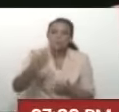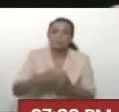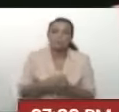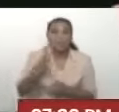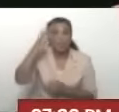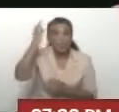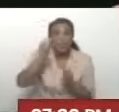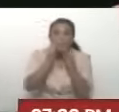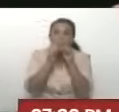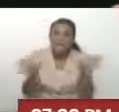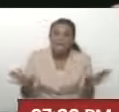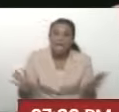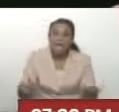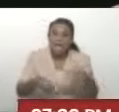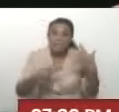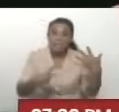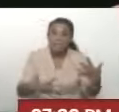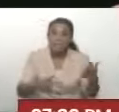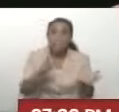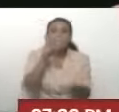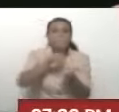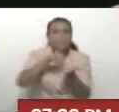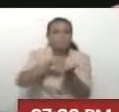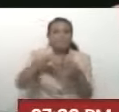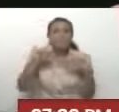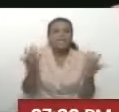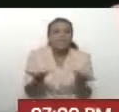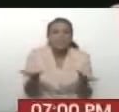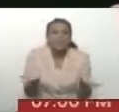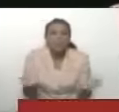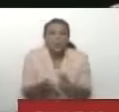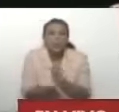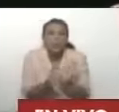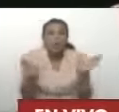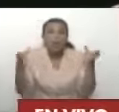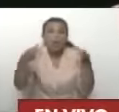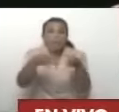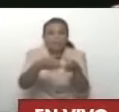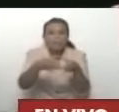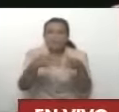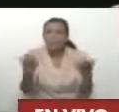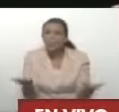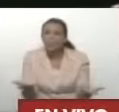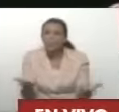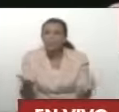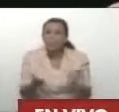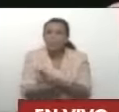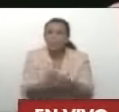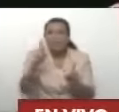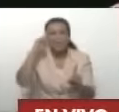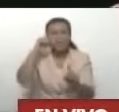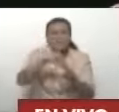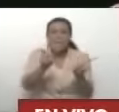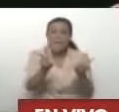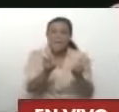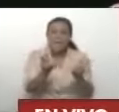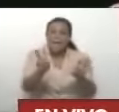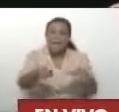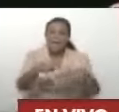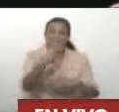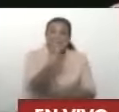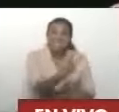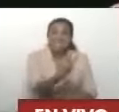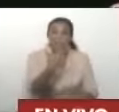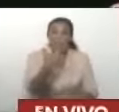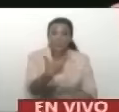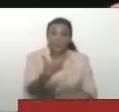En este vértice vamos a participar, es de organización. de lo que va a ser las